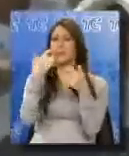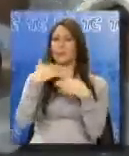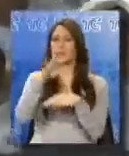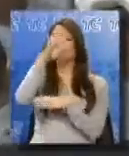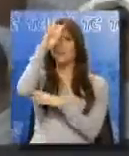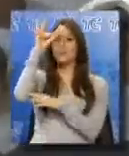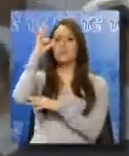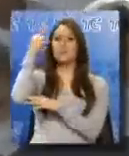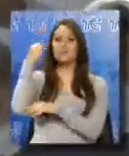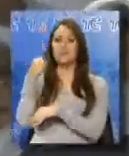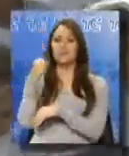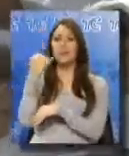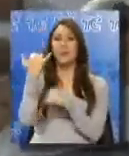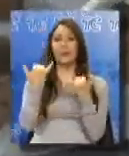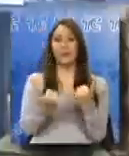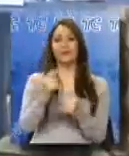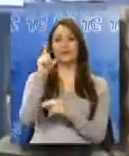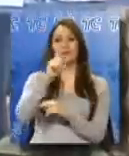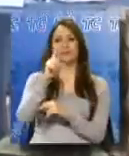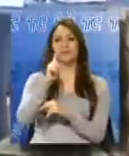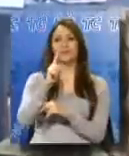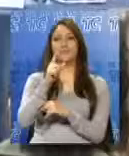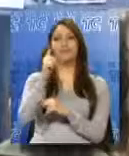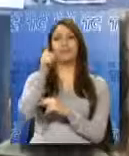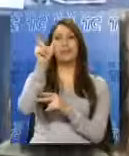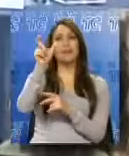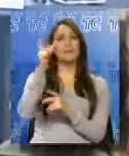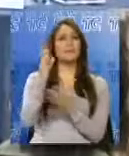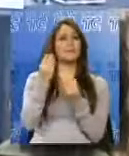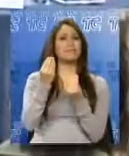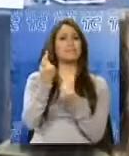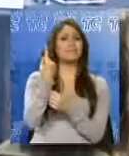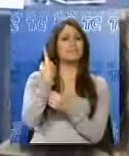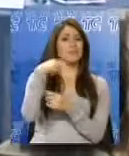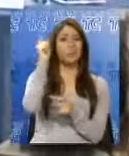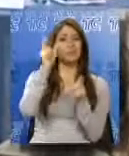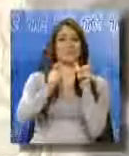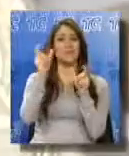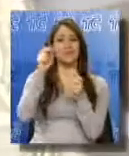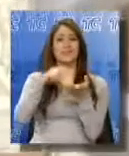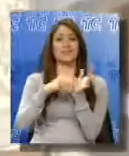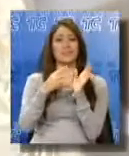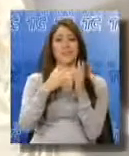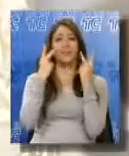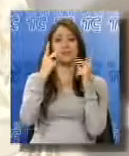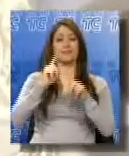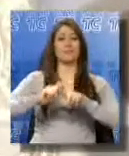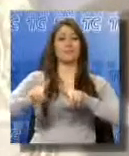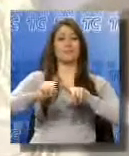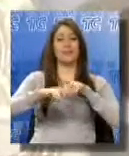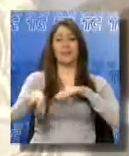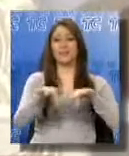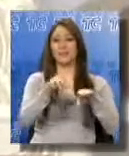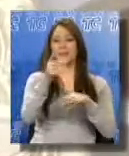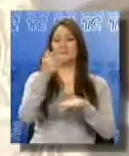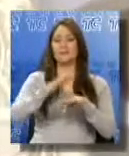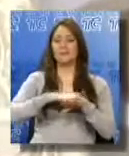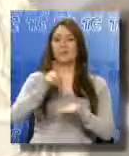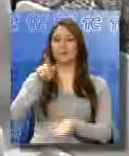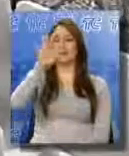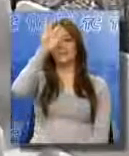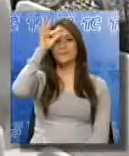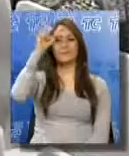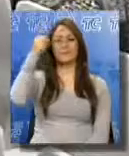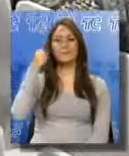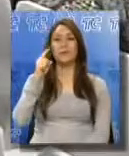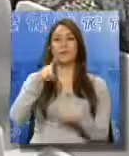Papa Francisco este lunes. Según Lombardi, más de 1 millón de personas habrían formado parte de las actividades del sucesor de San Pedro